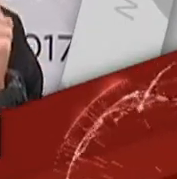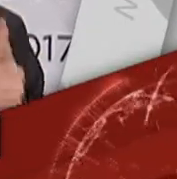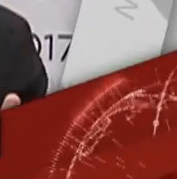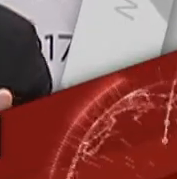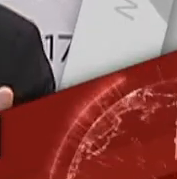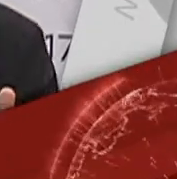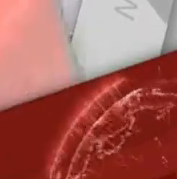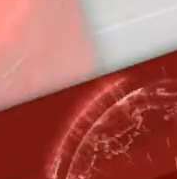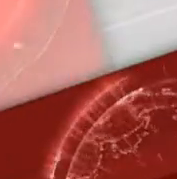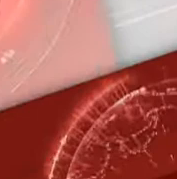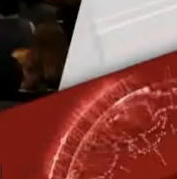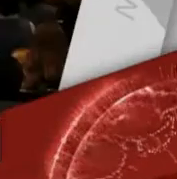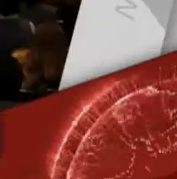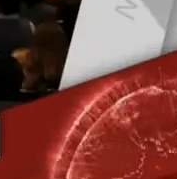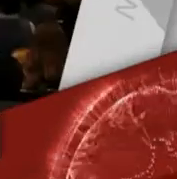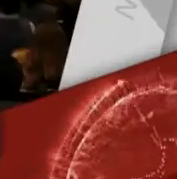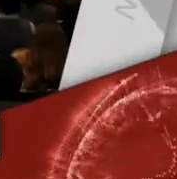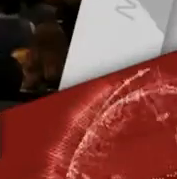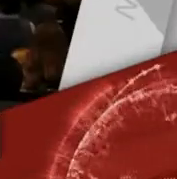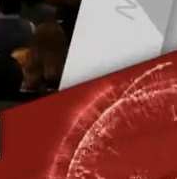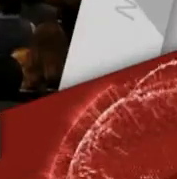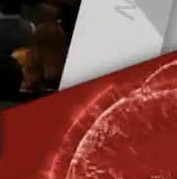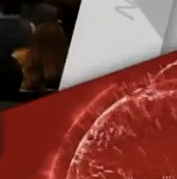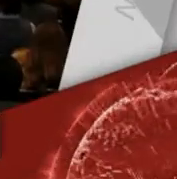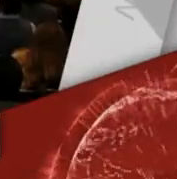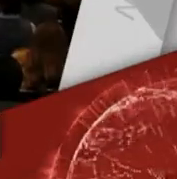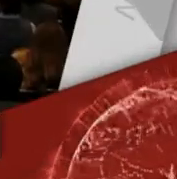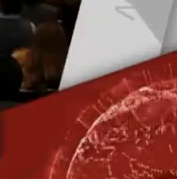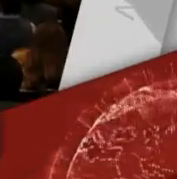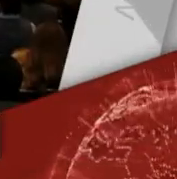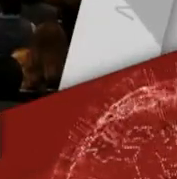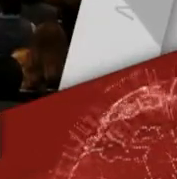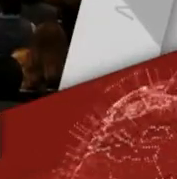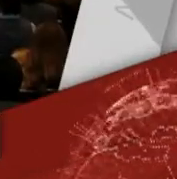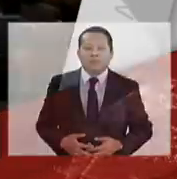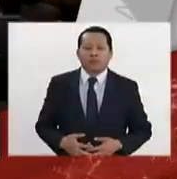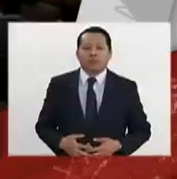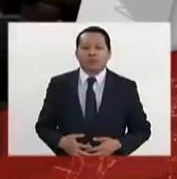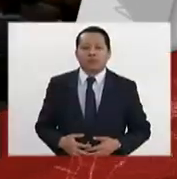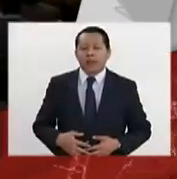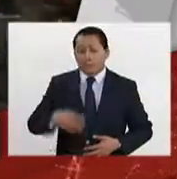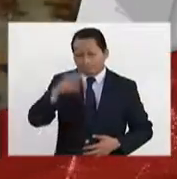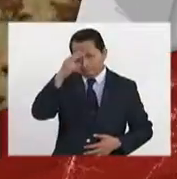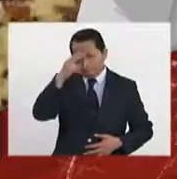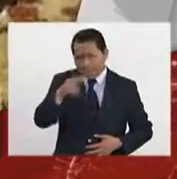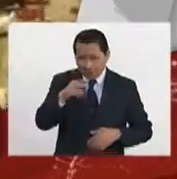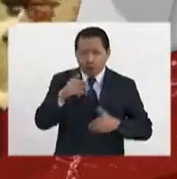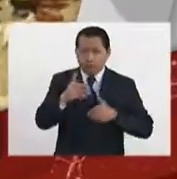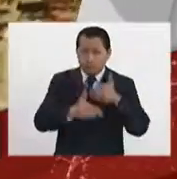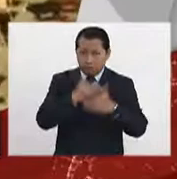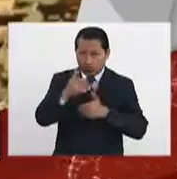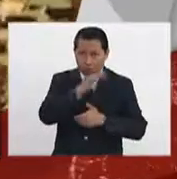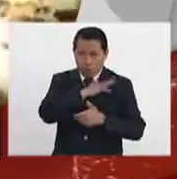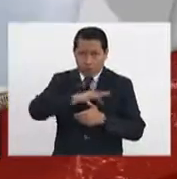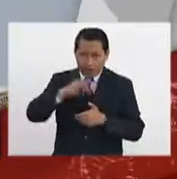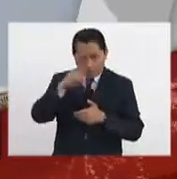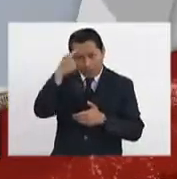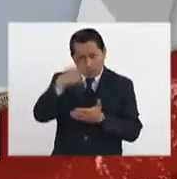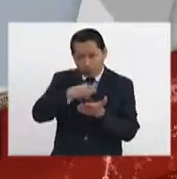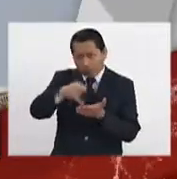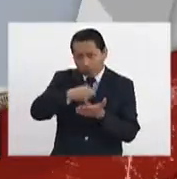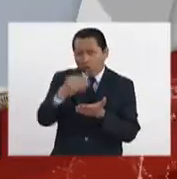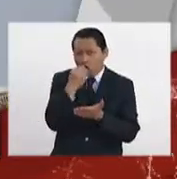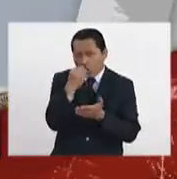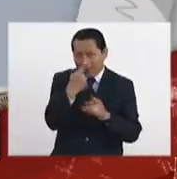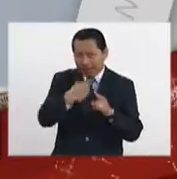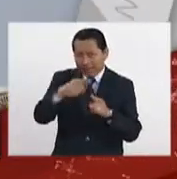en soluciones. México va en la ruta correcta para ser una potencia agroalimentaria, asegura el presidente Peña Nieto. Entre